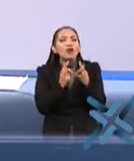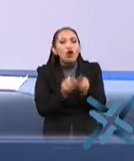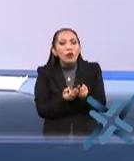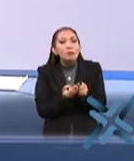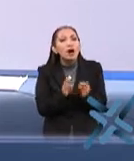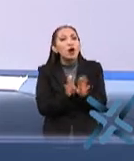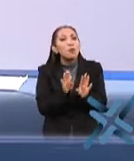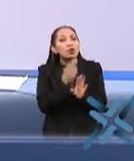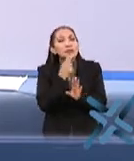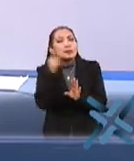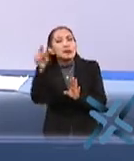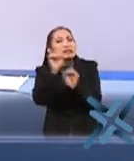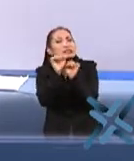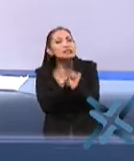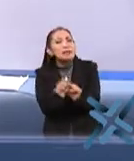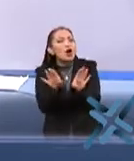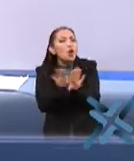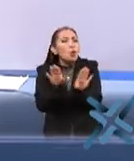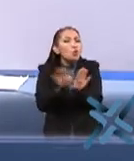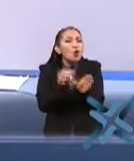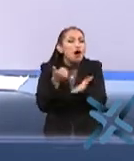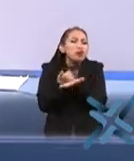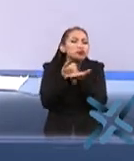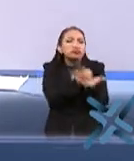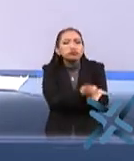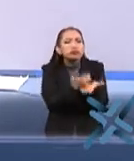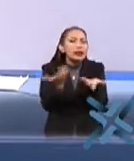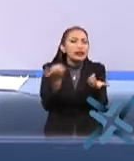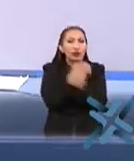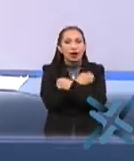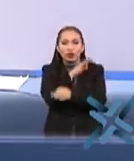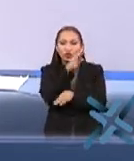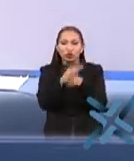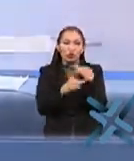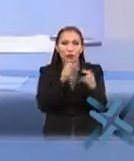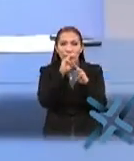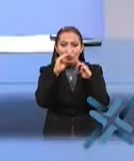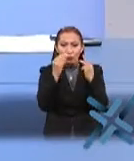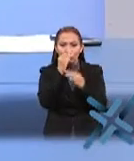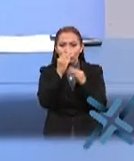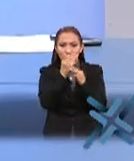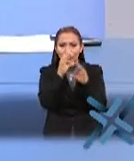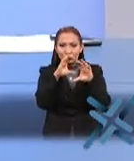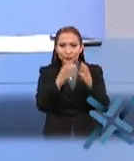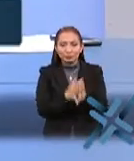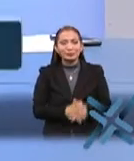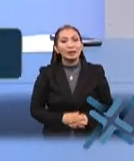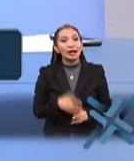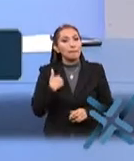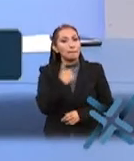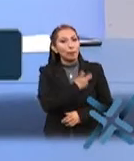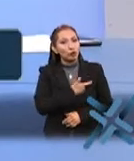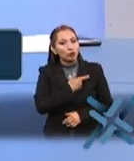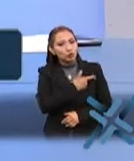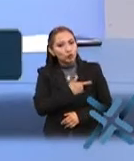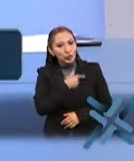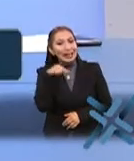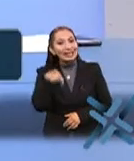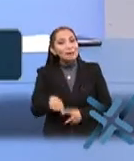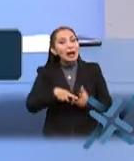manera en que funciona el sistema y la actualidad de la educación en todo el planeta. Y tenemos muchísimo gusto de que